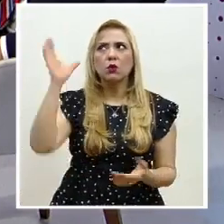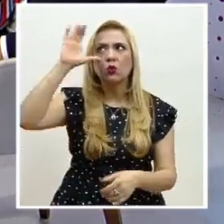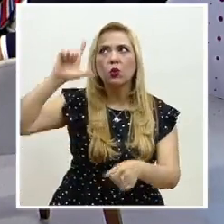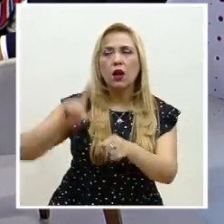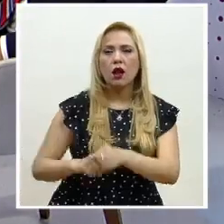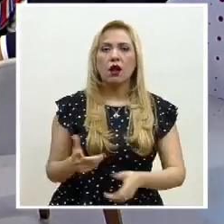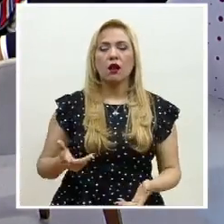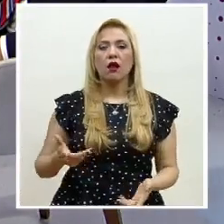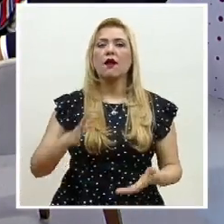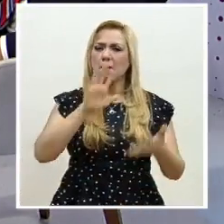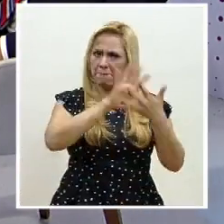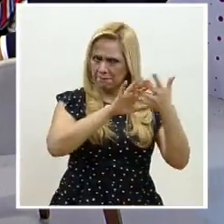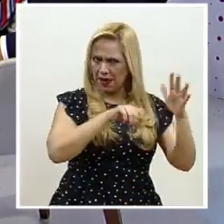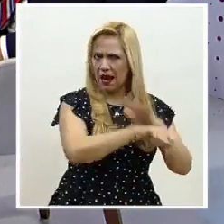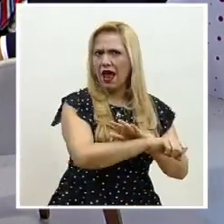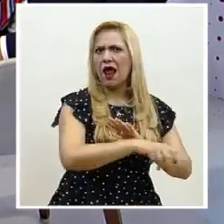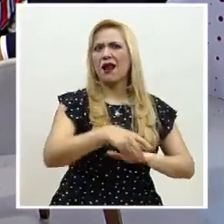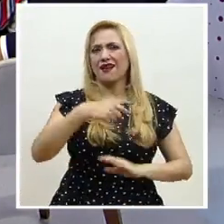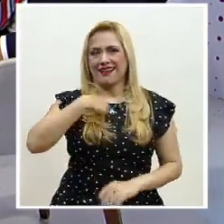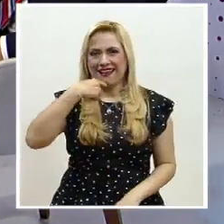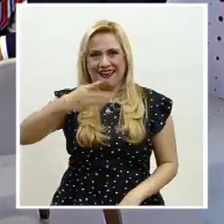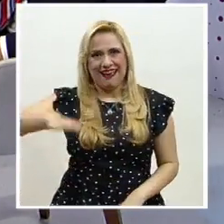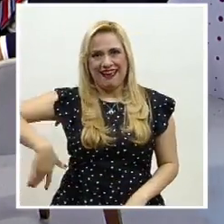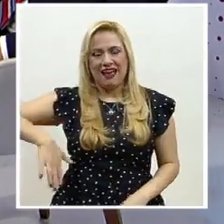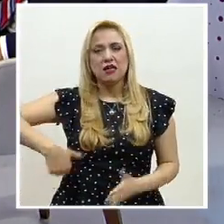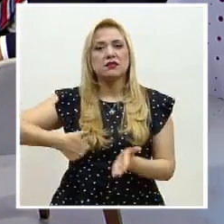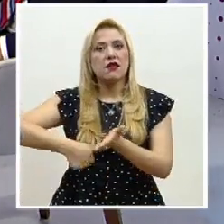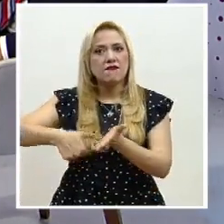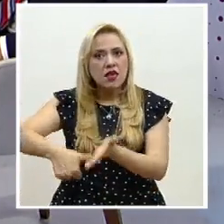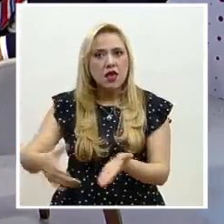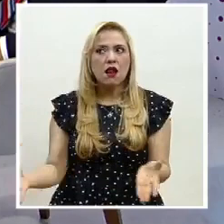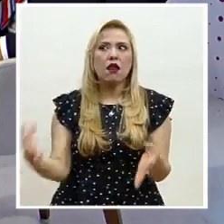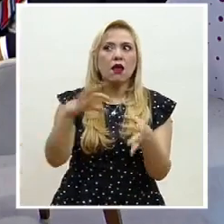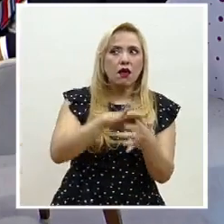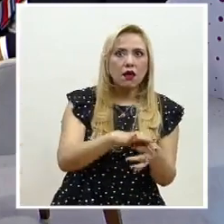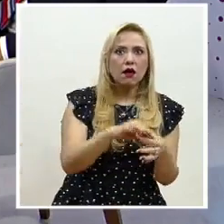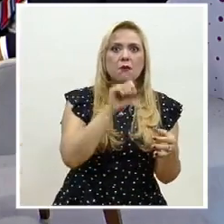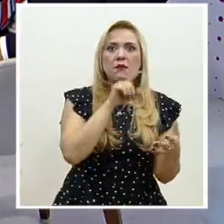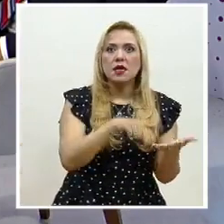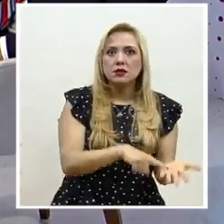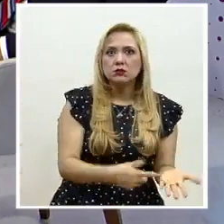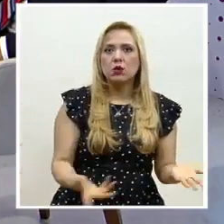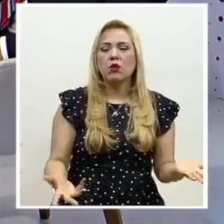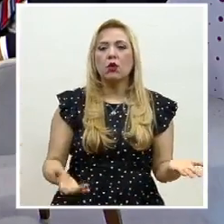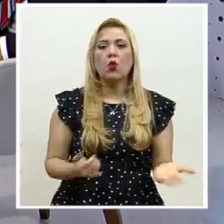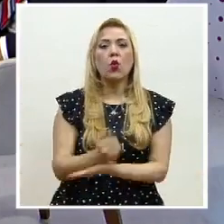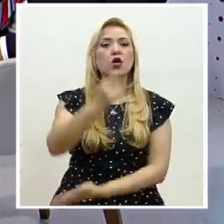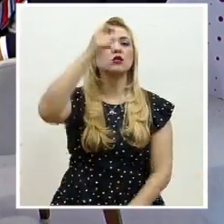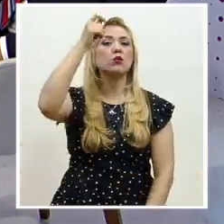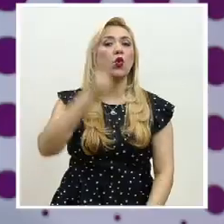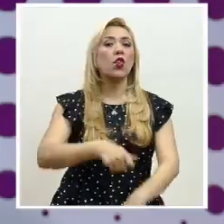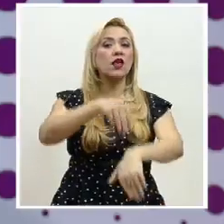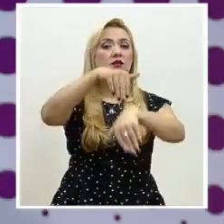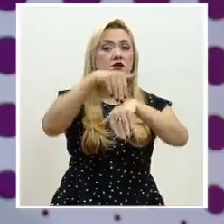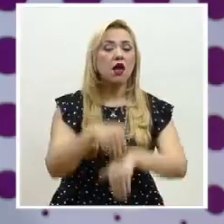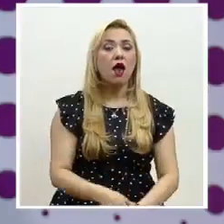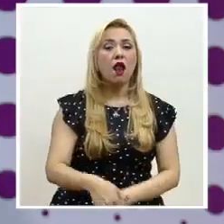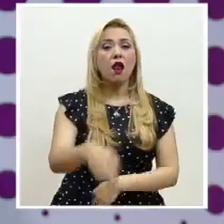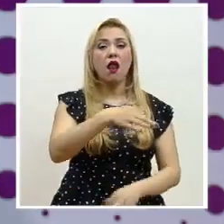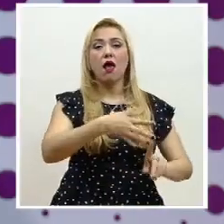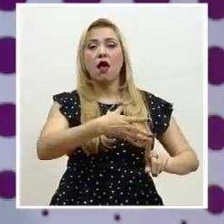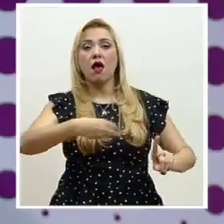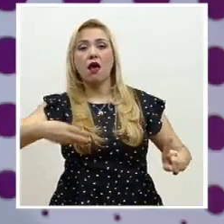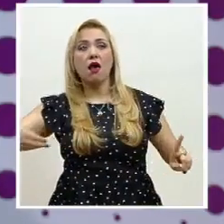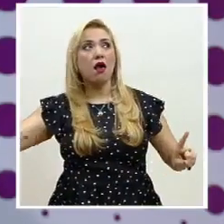penal, pero que involucra algo civil, y a lo mejor no tenemos todavía en el desarrollo jurisprudencial ni de la Corte ni del Poder Judicial